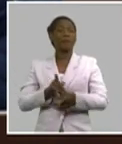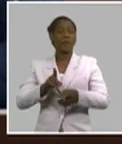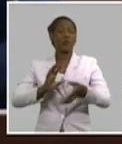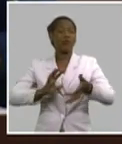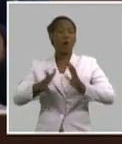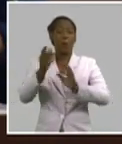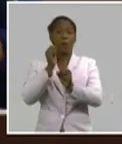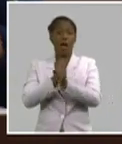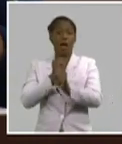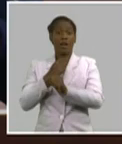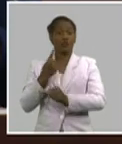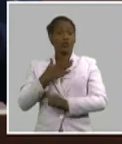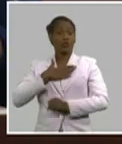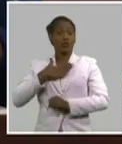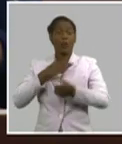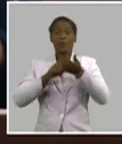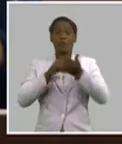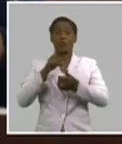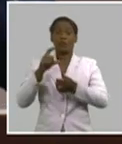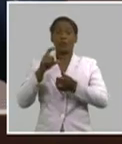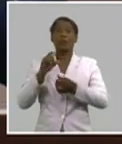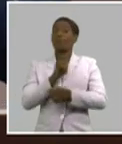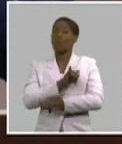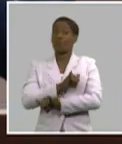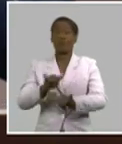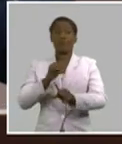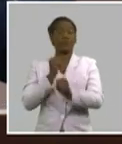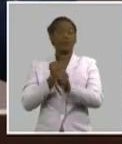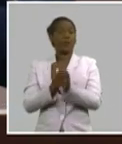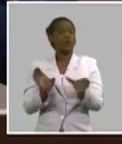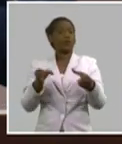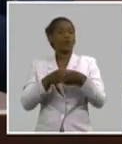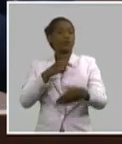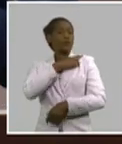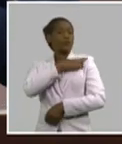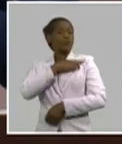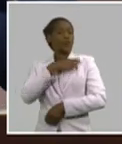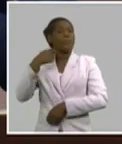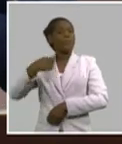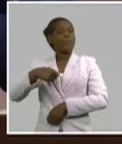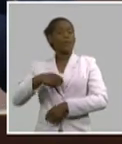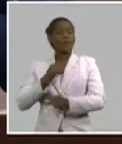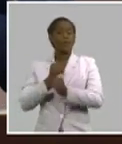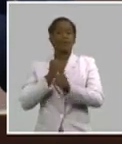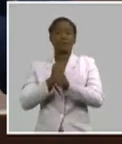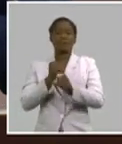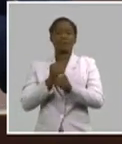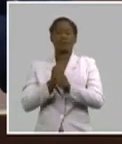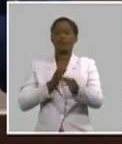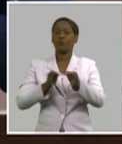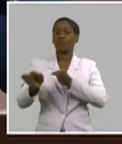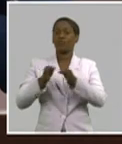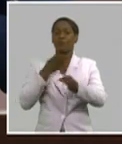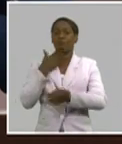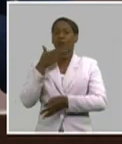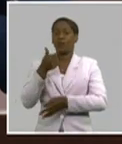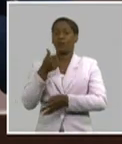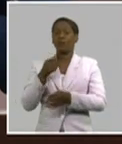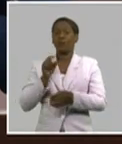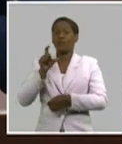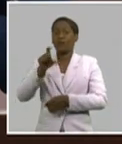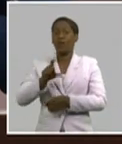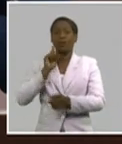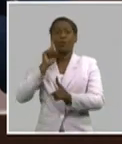y además lo que está planteando, y por eso es estratégico, hacer en el mediano y corto plazo un grupo de acciones para lograr un objetivo